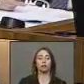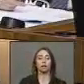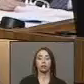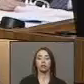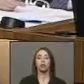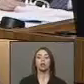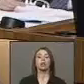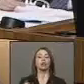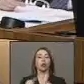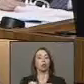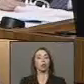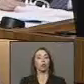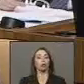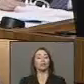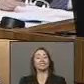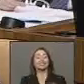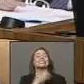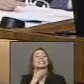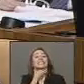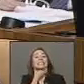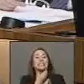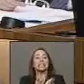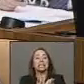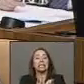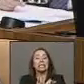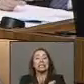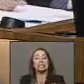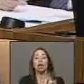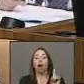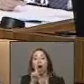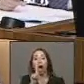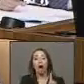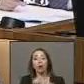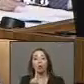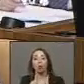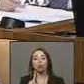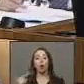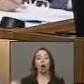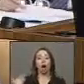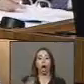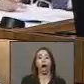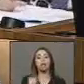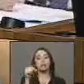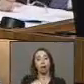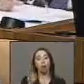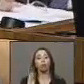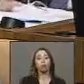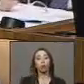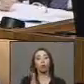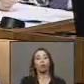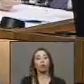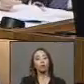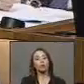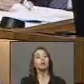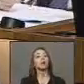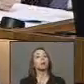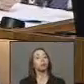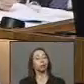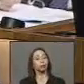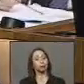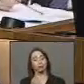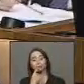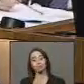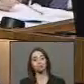duración de los efectos de esa crisis, algunos de los cuales incluso se prolonga hasta el día de hoy. Por eso,